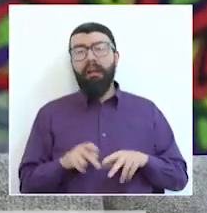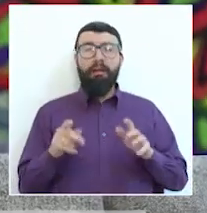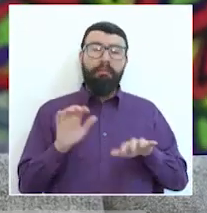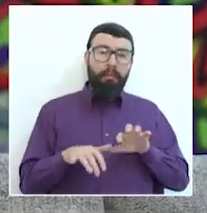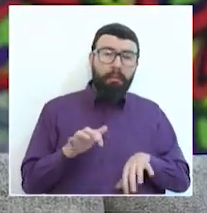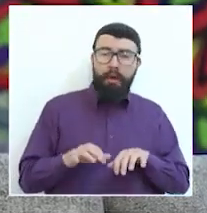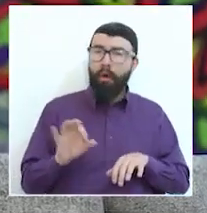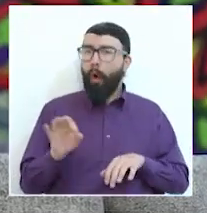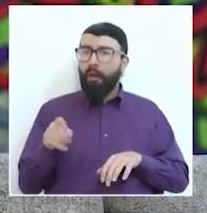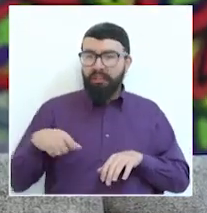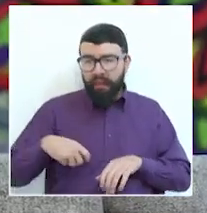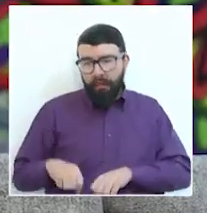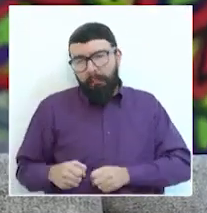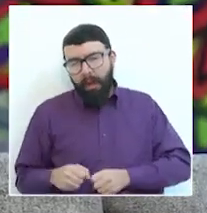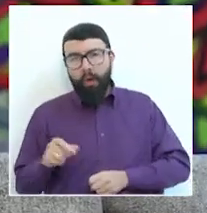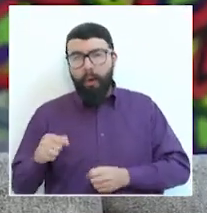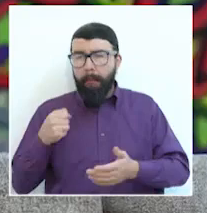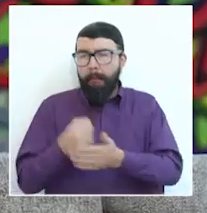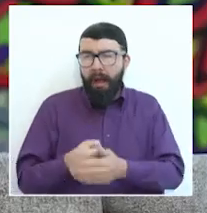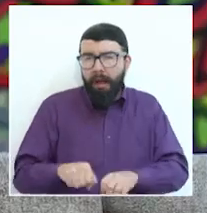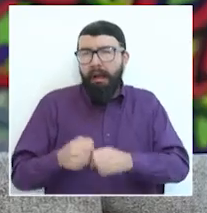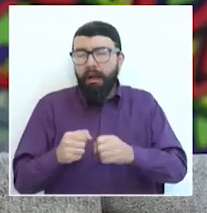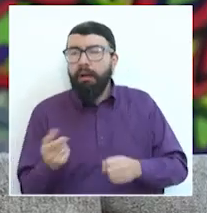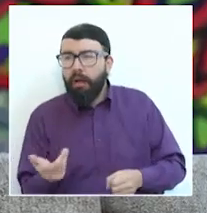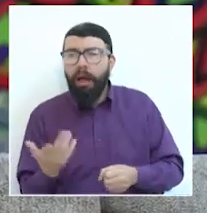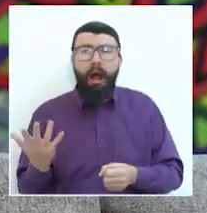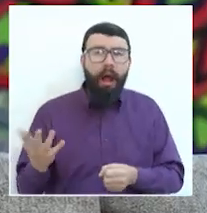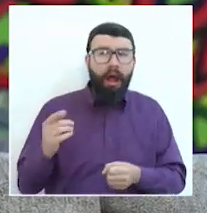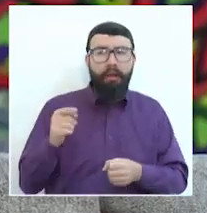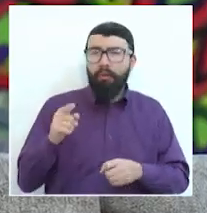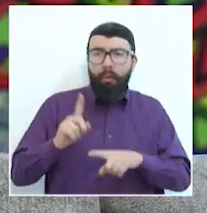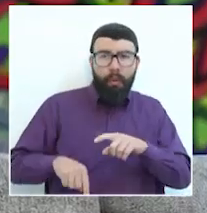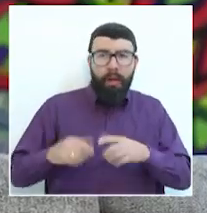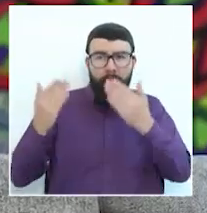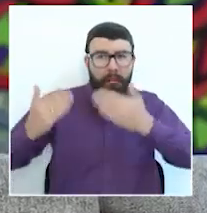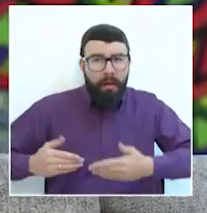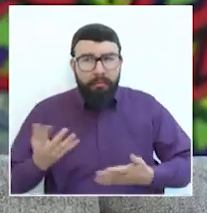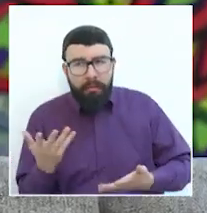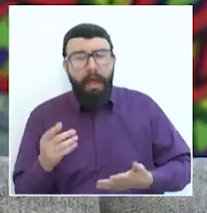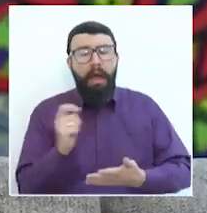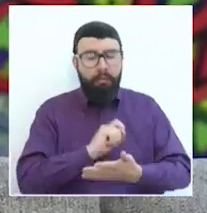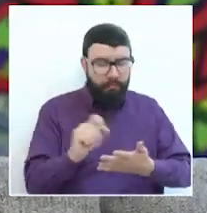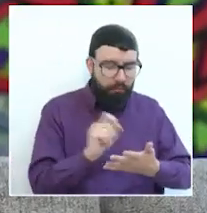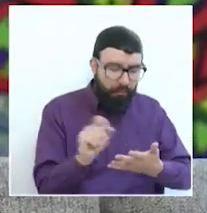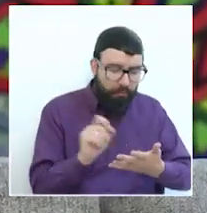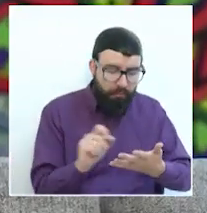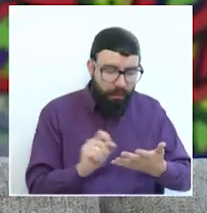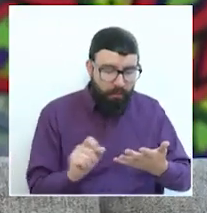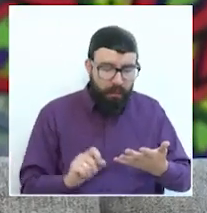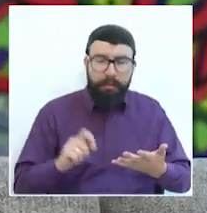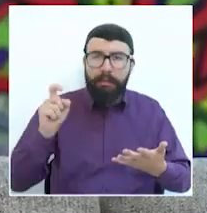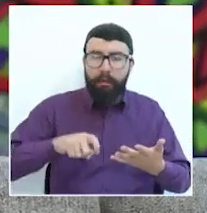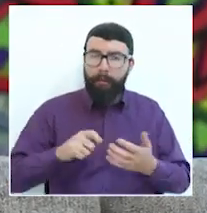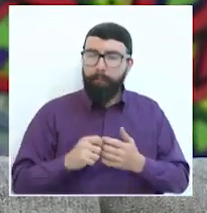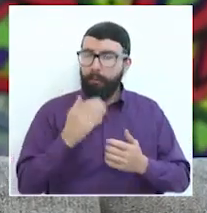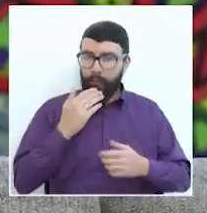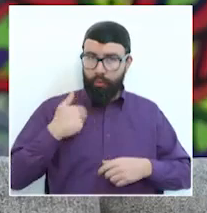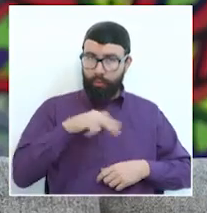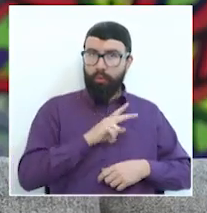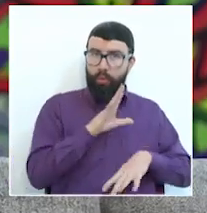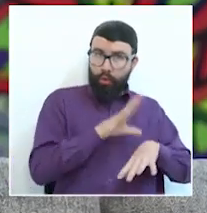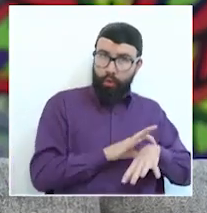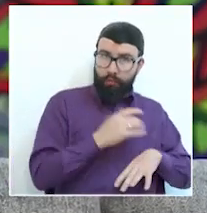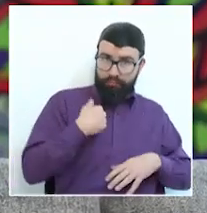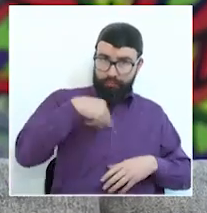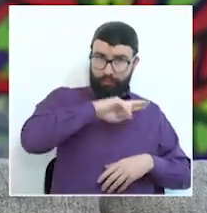y que si tienen lesiones, que si tienen algún tipo de incapacidad, porque lo que sí estamos claros es que nosotros no somos doctores.